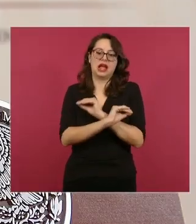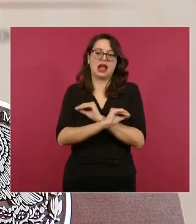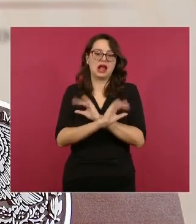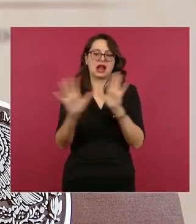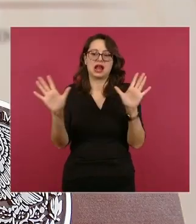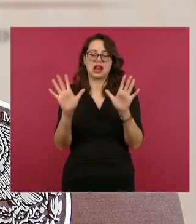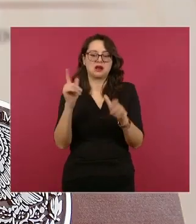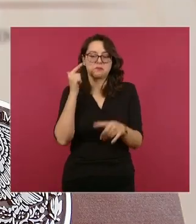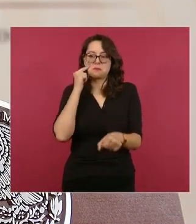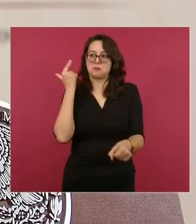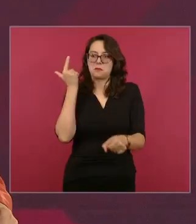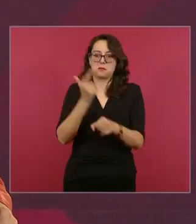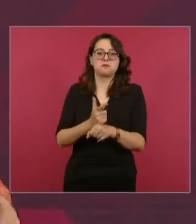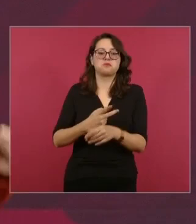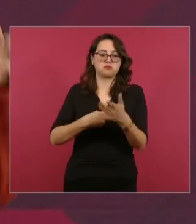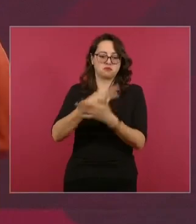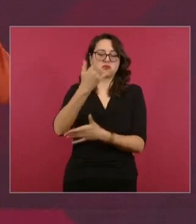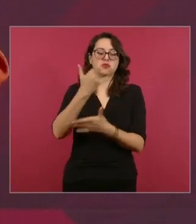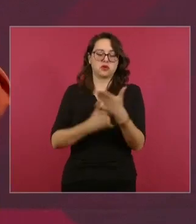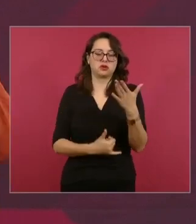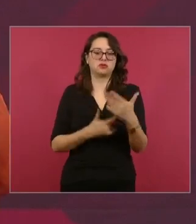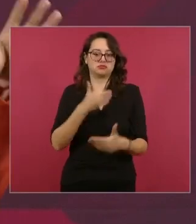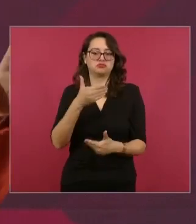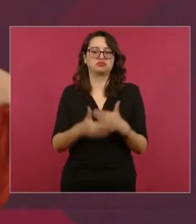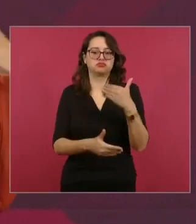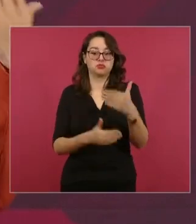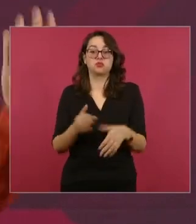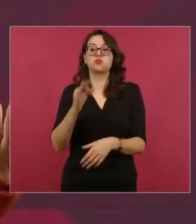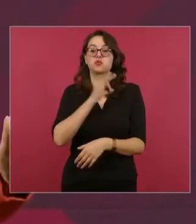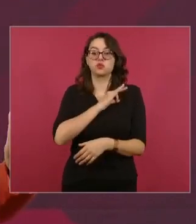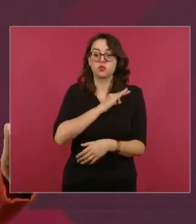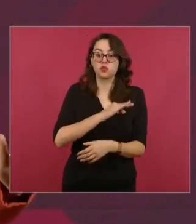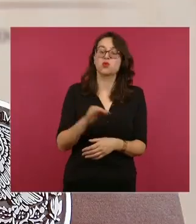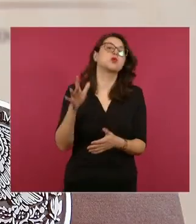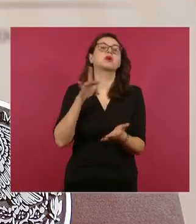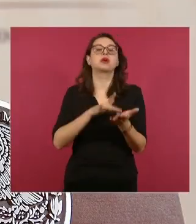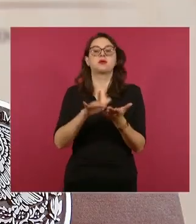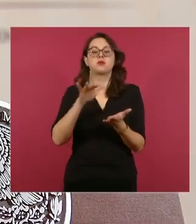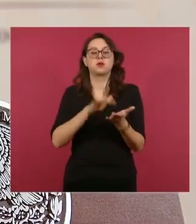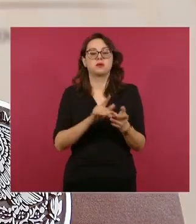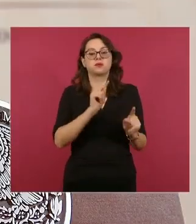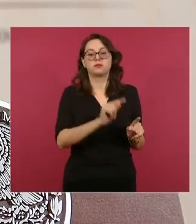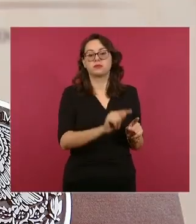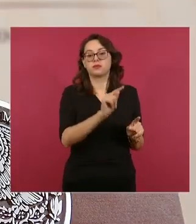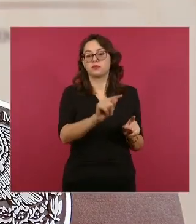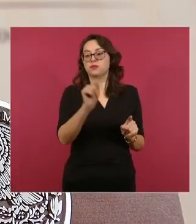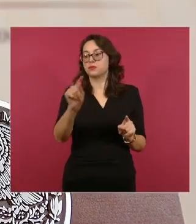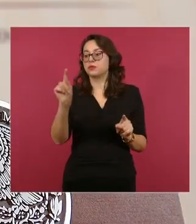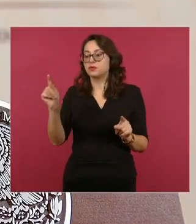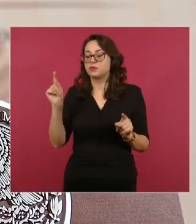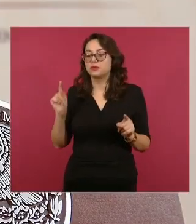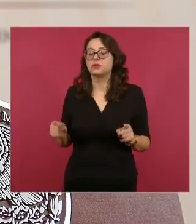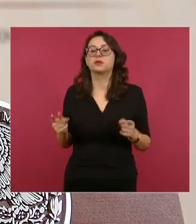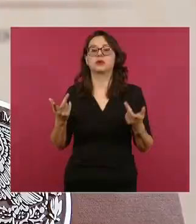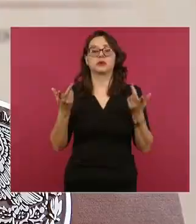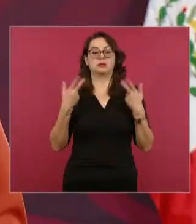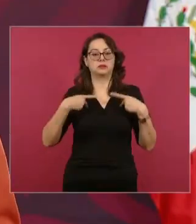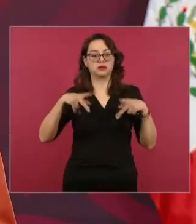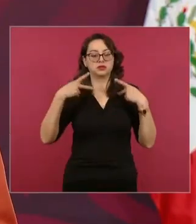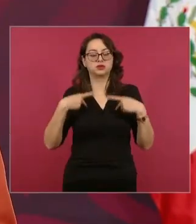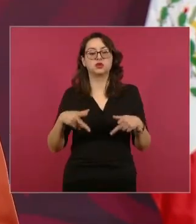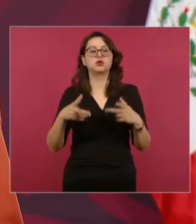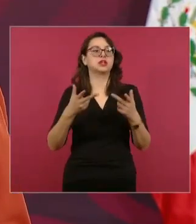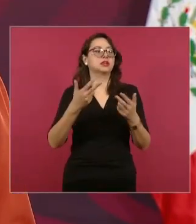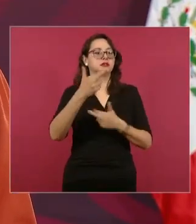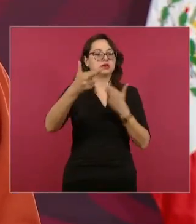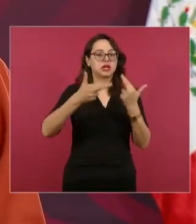de ese proyecto de nación, el poder apoyar donde más se requiere, tanto como individuos como